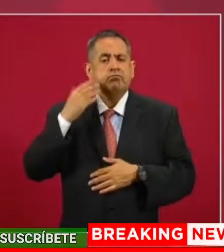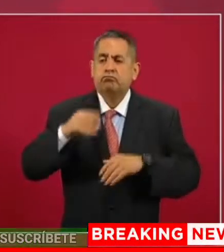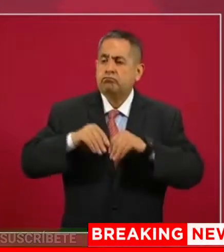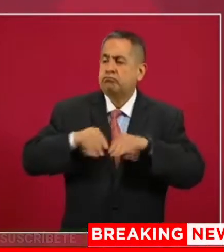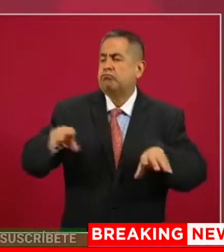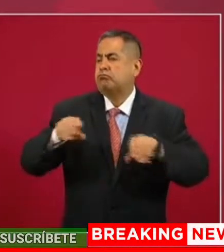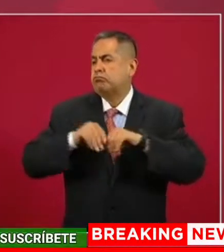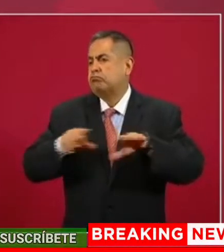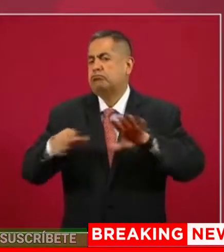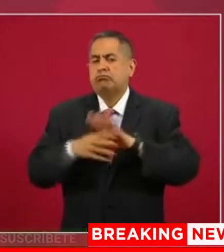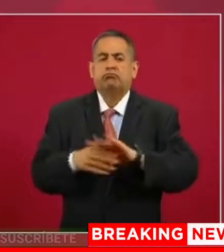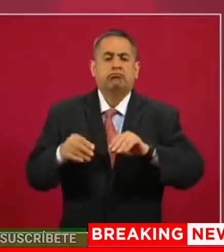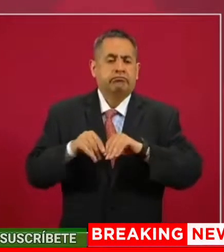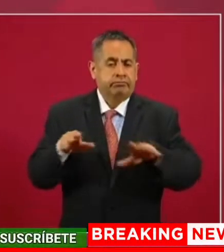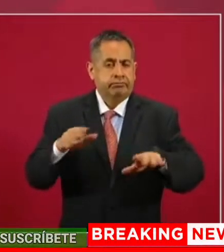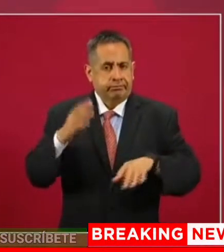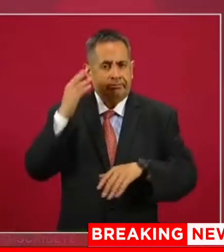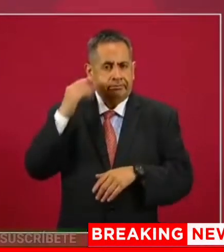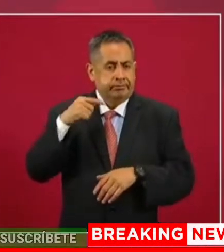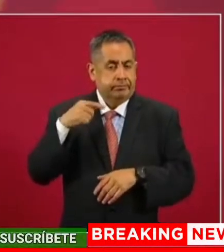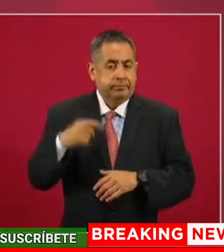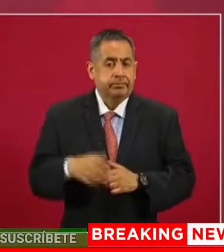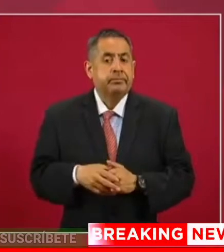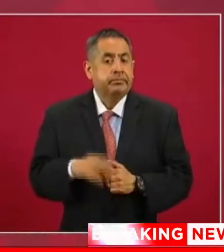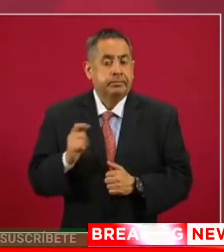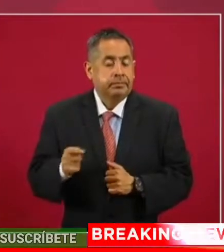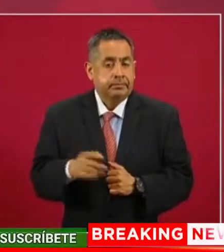conocer de inmediato